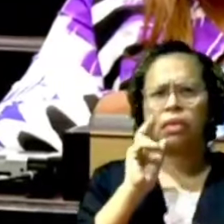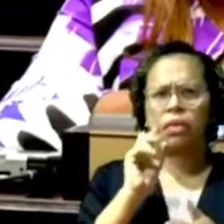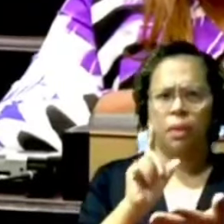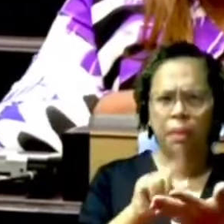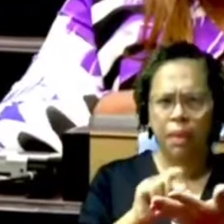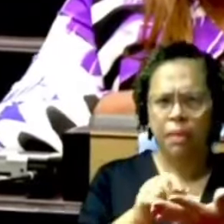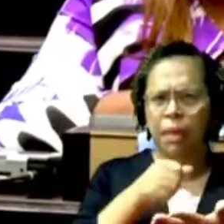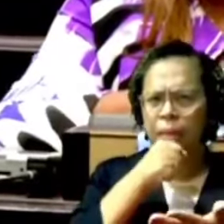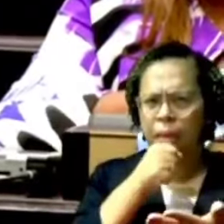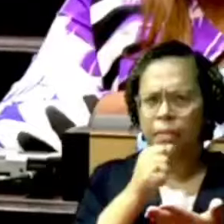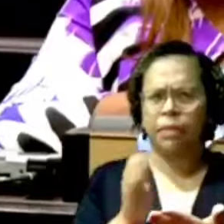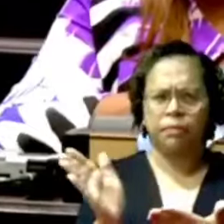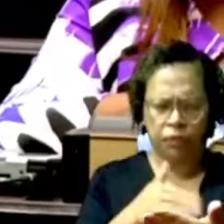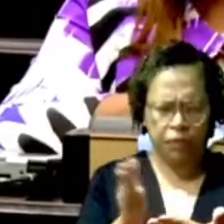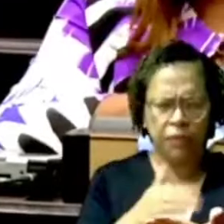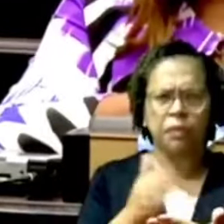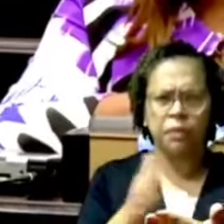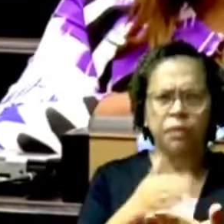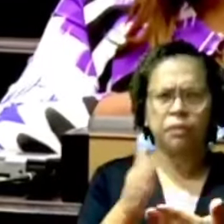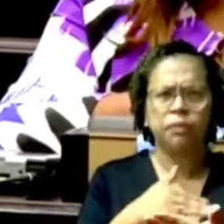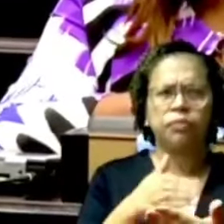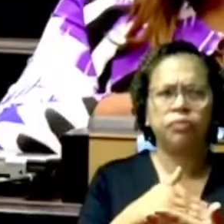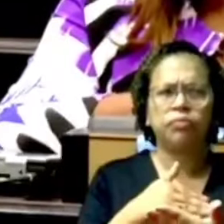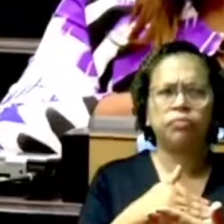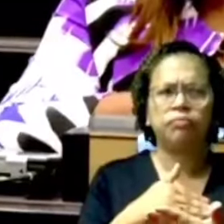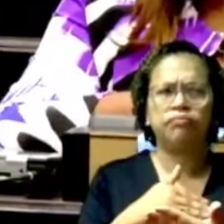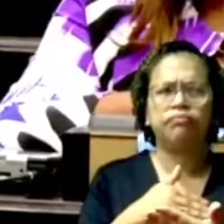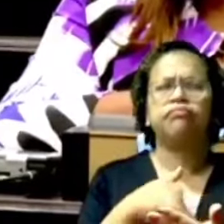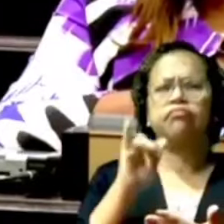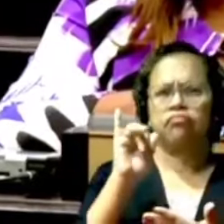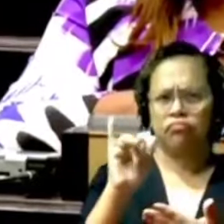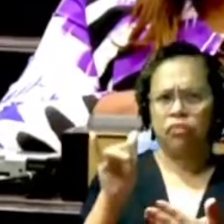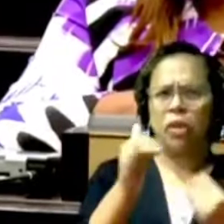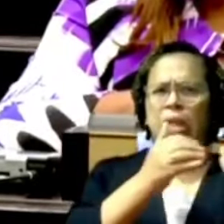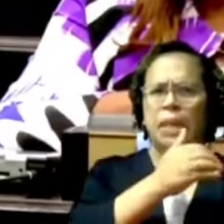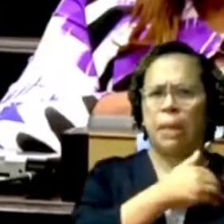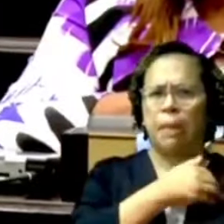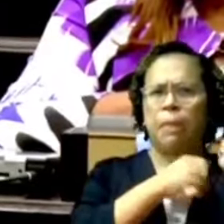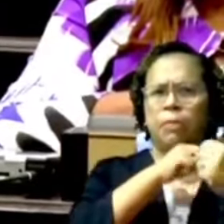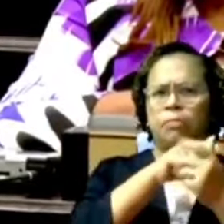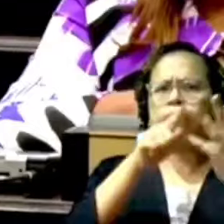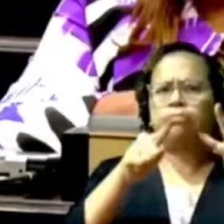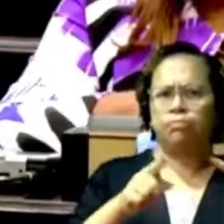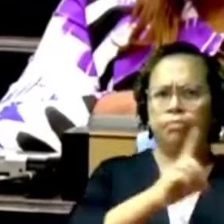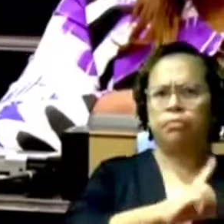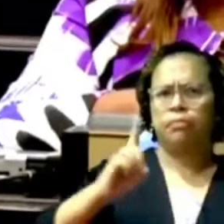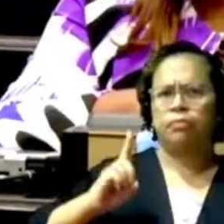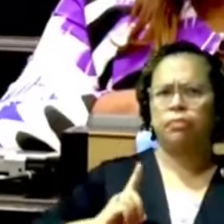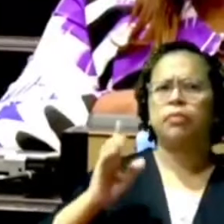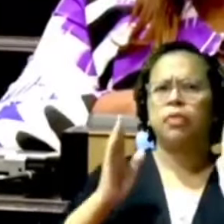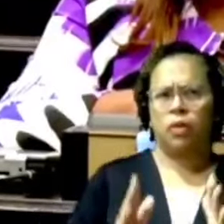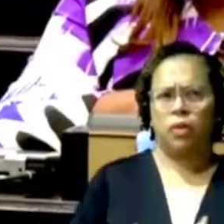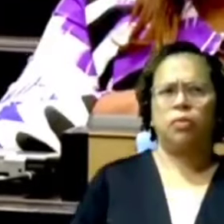inmensidad de artículos sobre el rol que juegan los diputados, el comportamiento de los